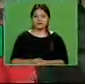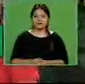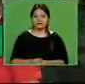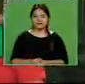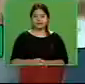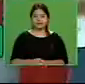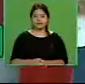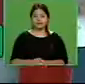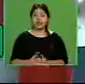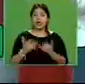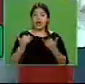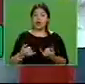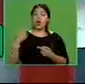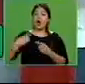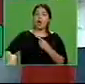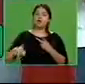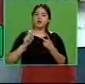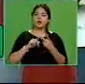Vamos a entregar aquí,